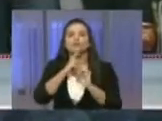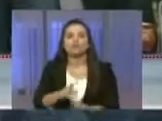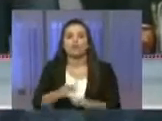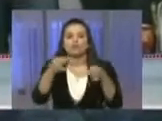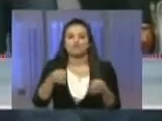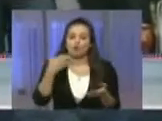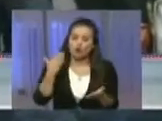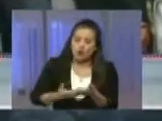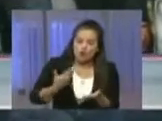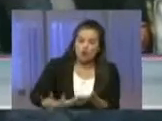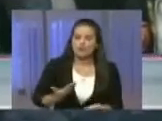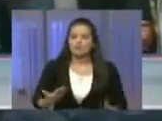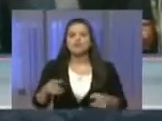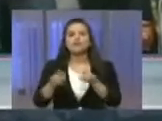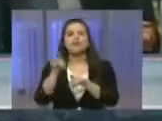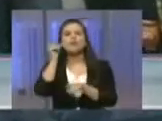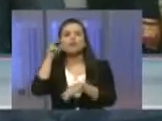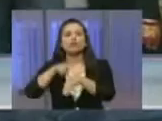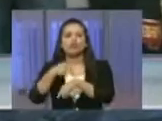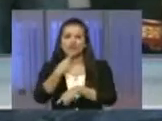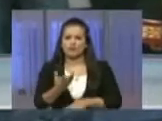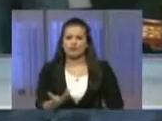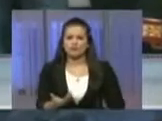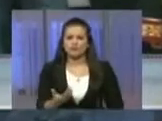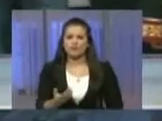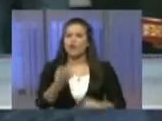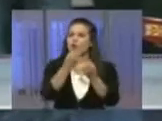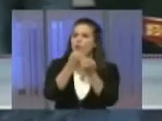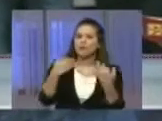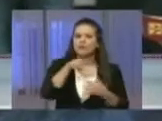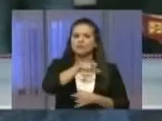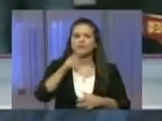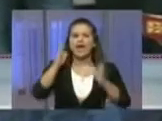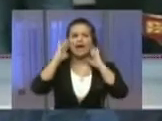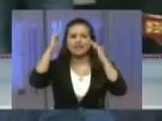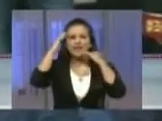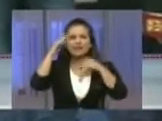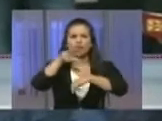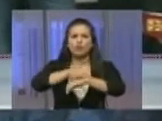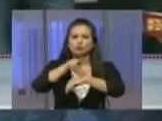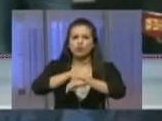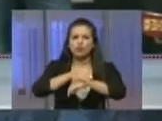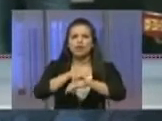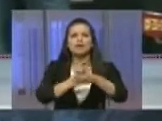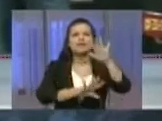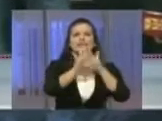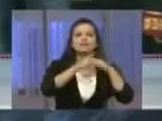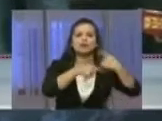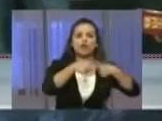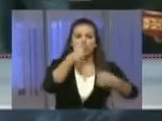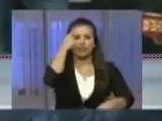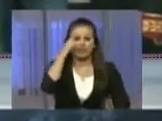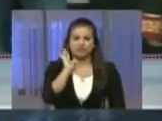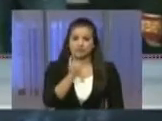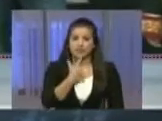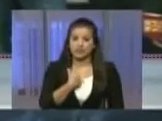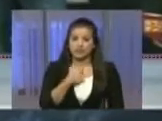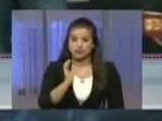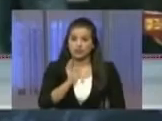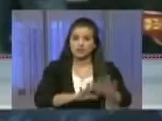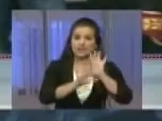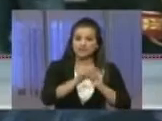Como dijo la médica Cuántos pacientes atiende la la doctora 15 diarios